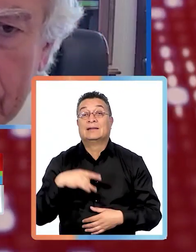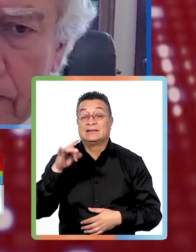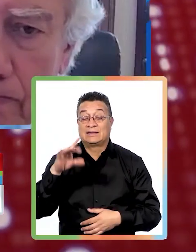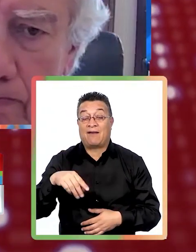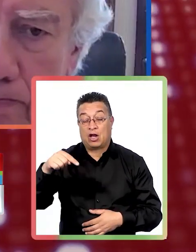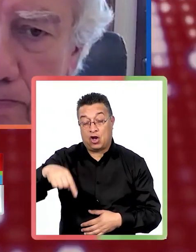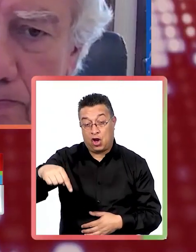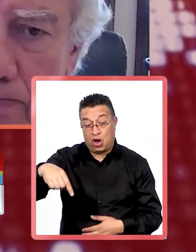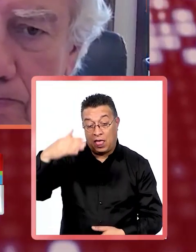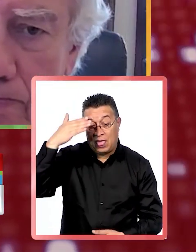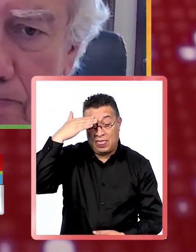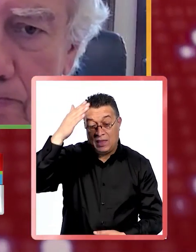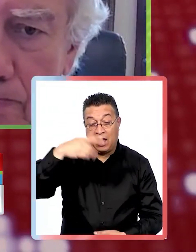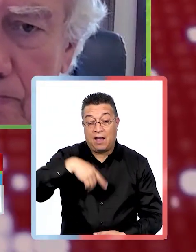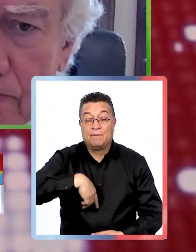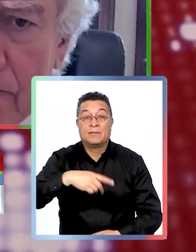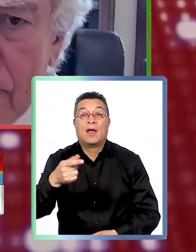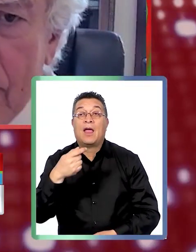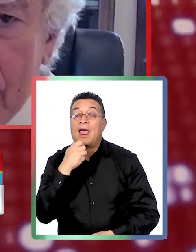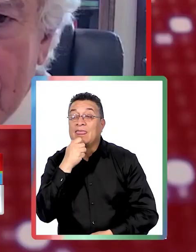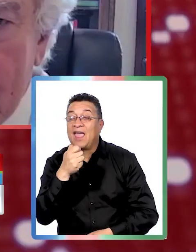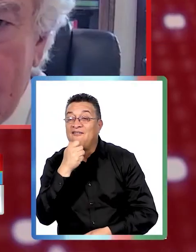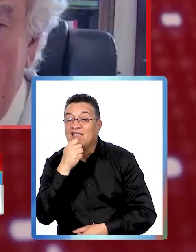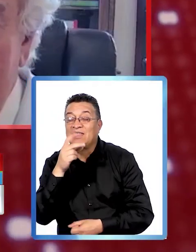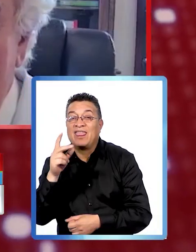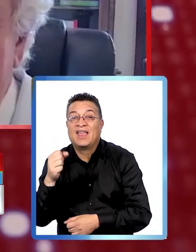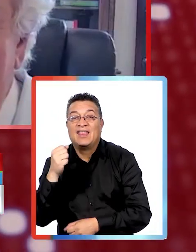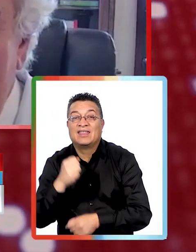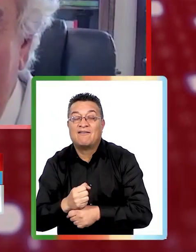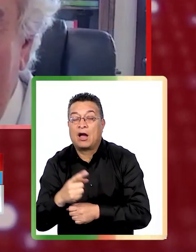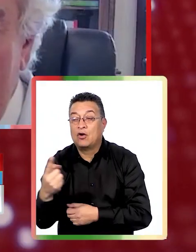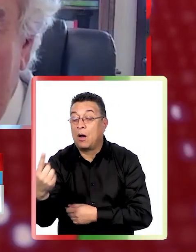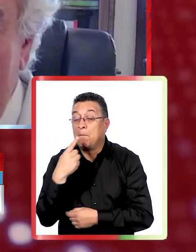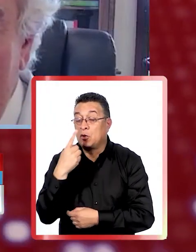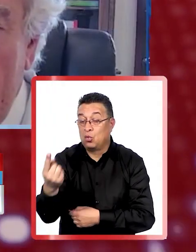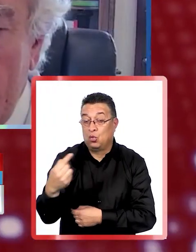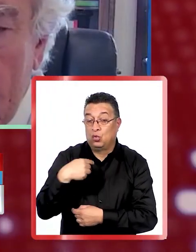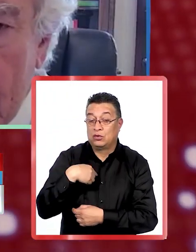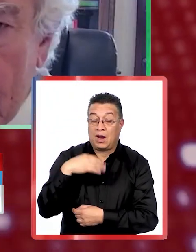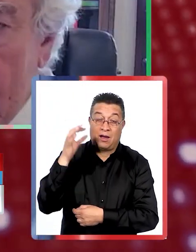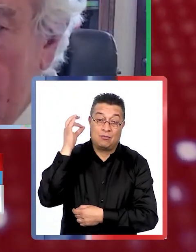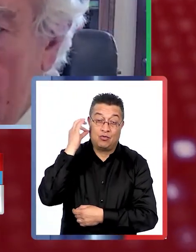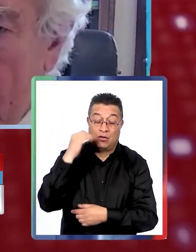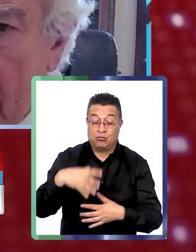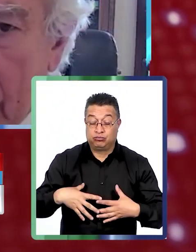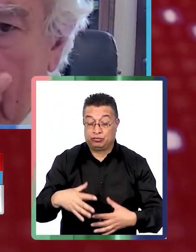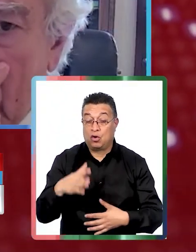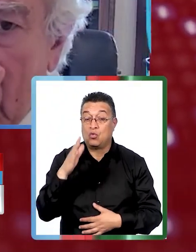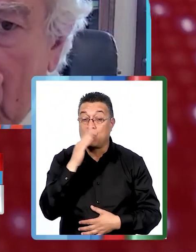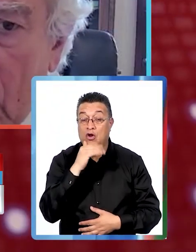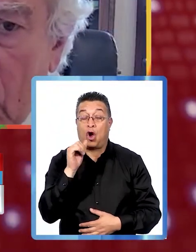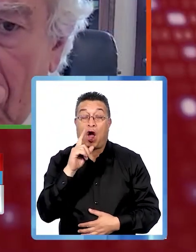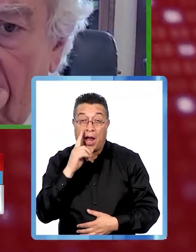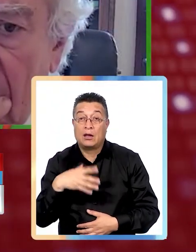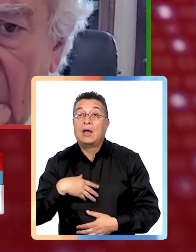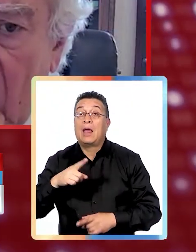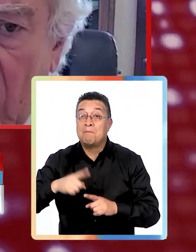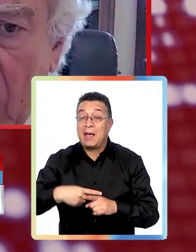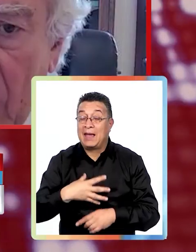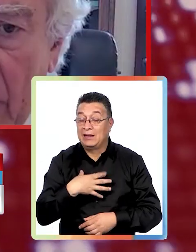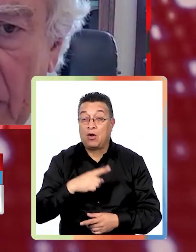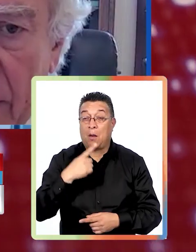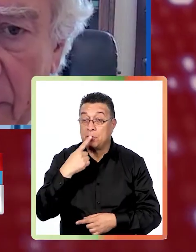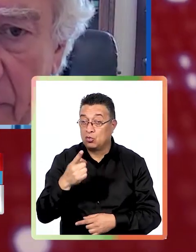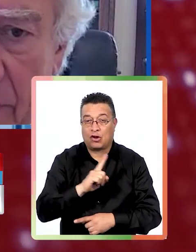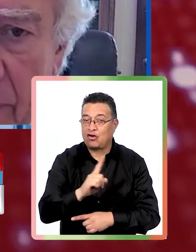sabe que hoy en día en una entrevista laboral no deberían preguntar a la mujer, en el caso de que no tenga hijos, o si ya tiene hijos, si quiere tener